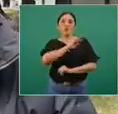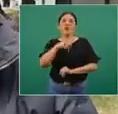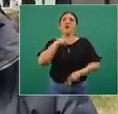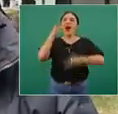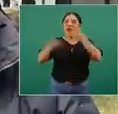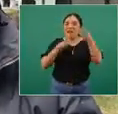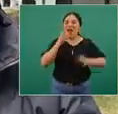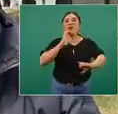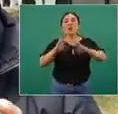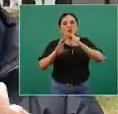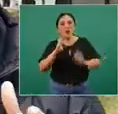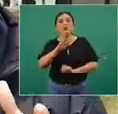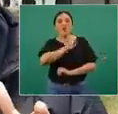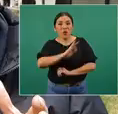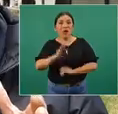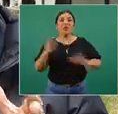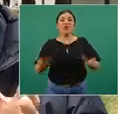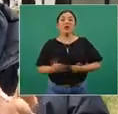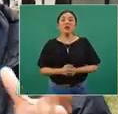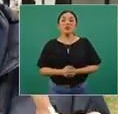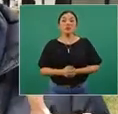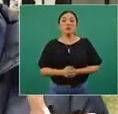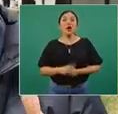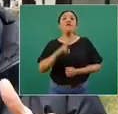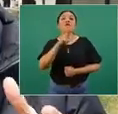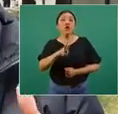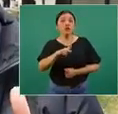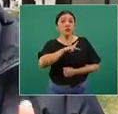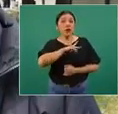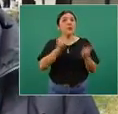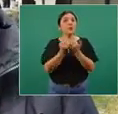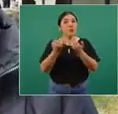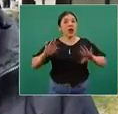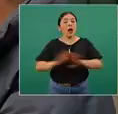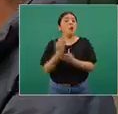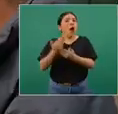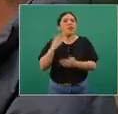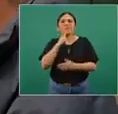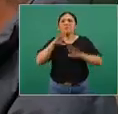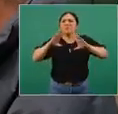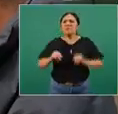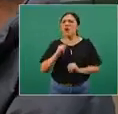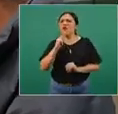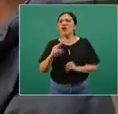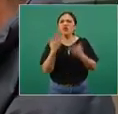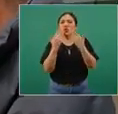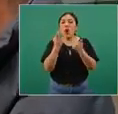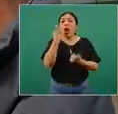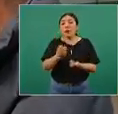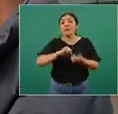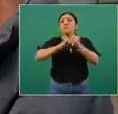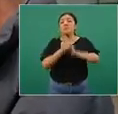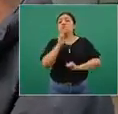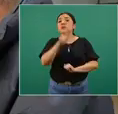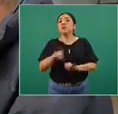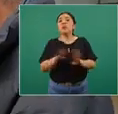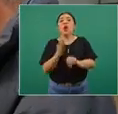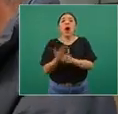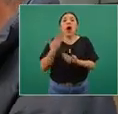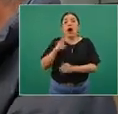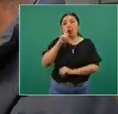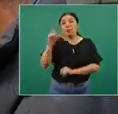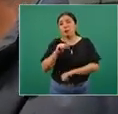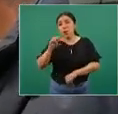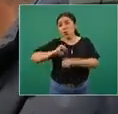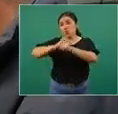ya puedo hablar más, incluso mi voz cambió porque mi voz era cerrada, a consecuencia del COVID, pero